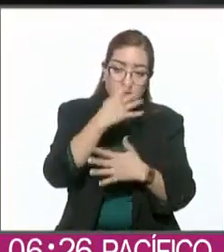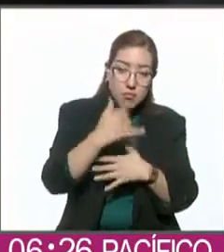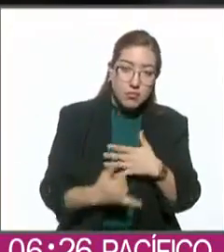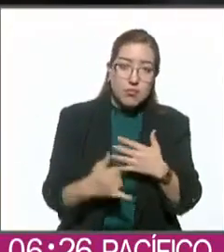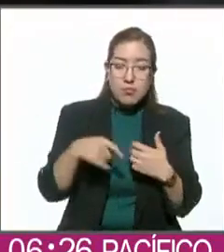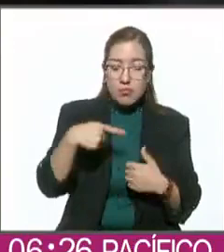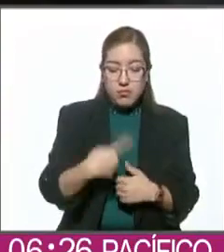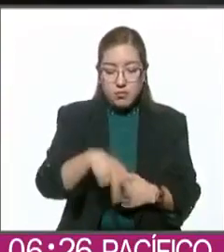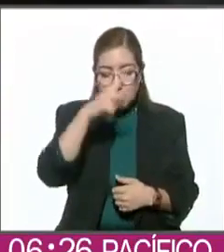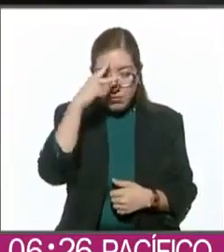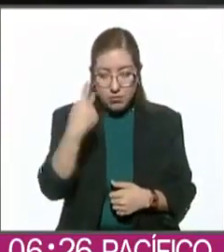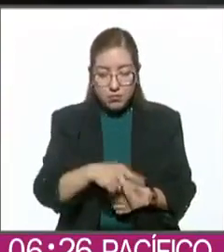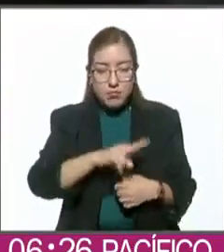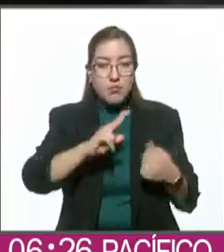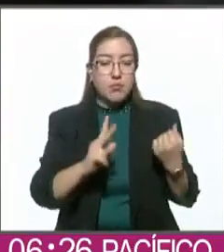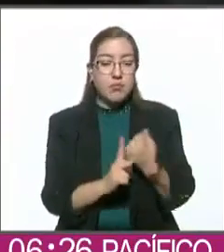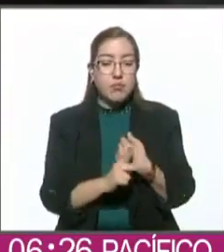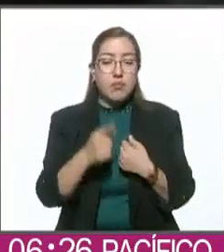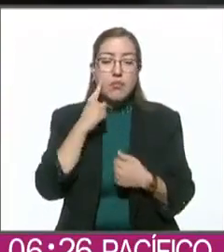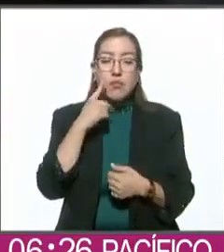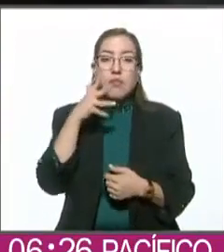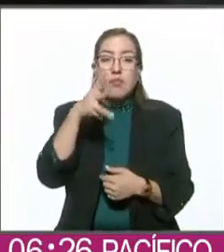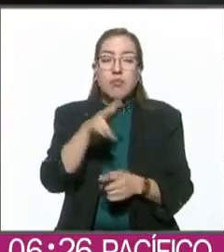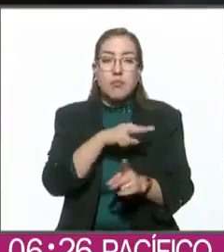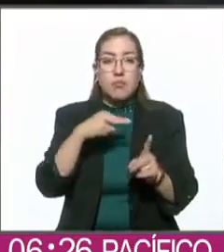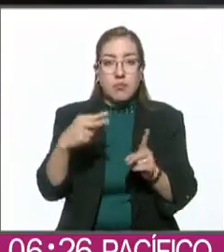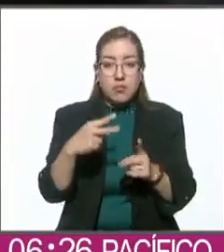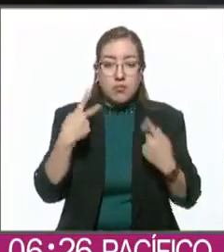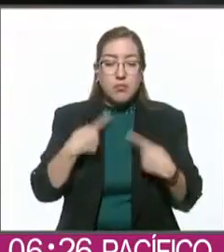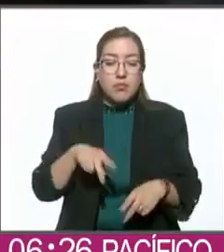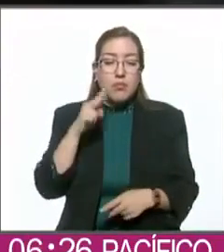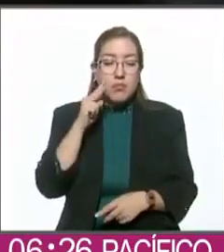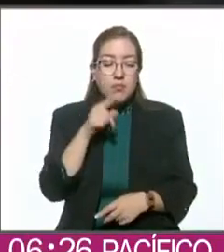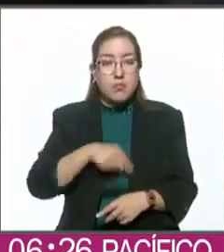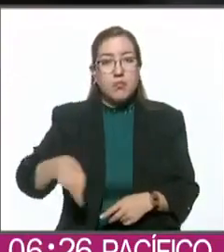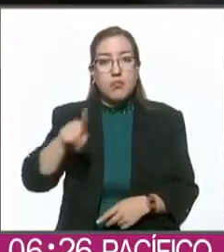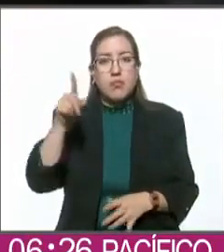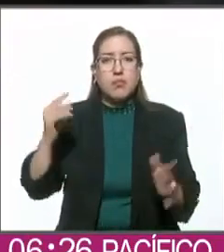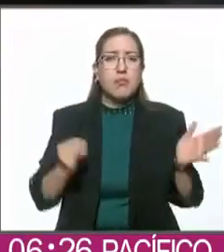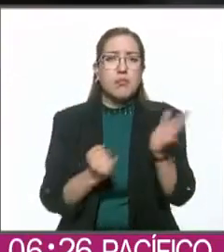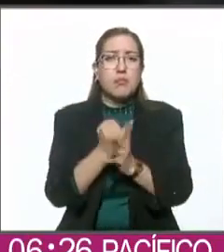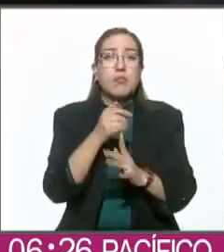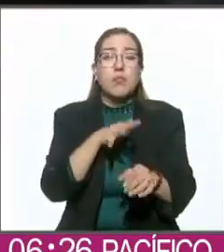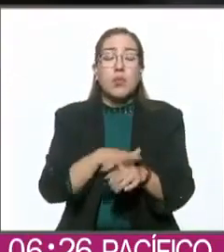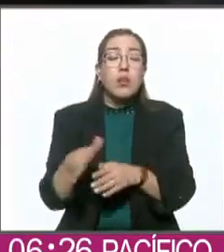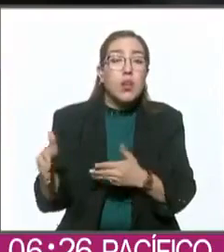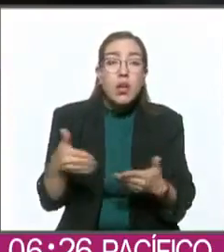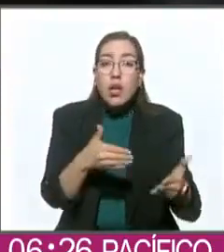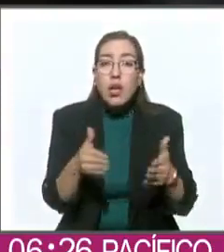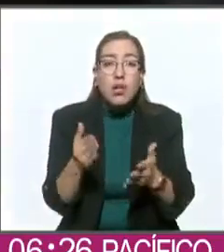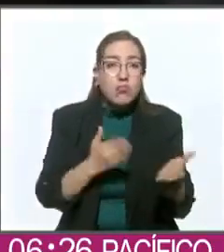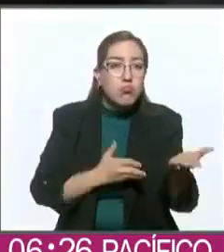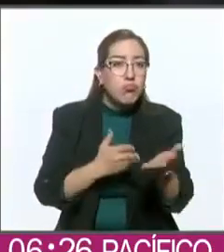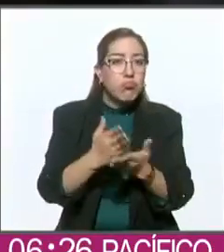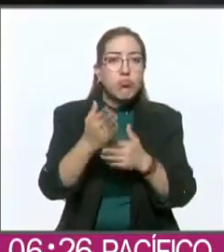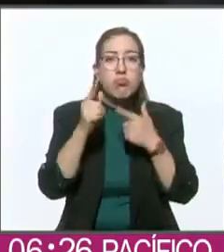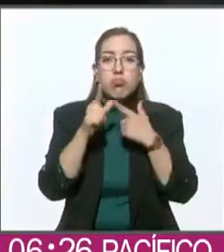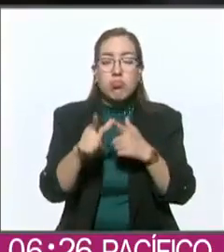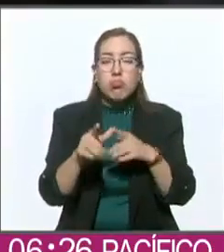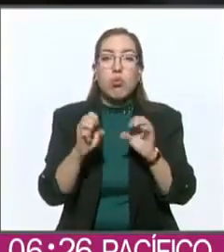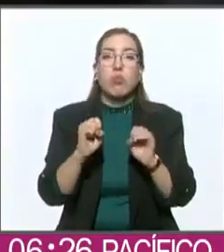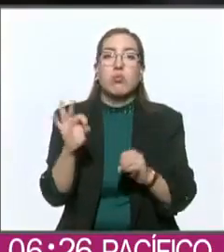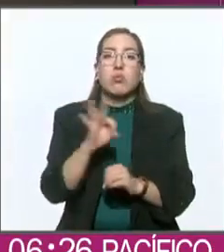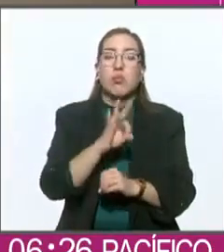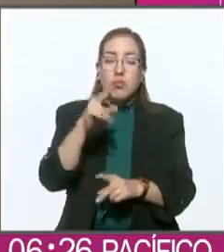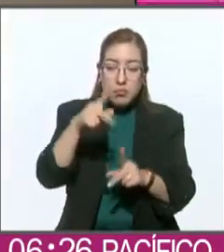están hoy visiblemente ante el pueblo, el que decidirá cuál es el camino que se tiene que continuar o si se tiene